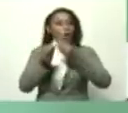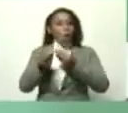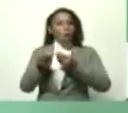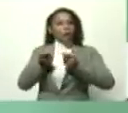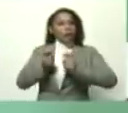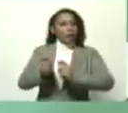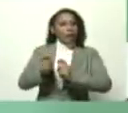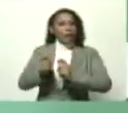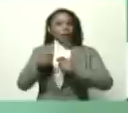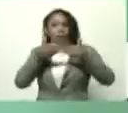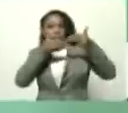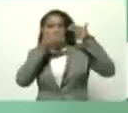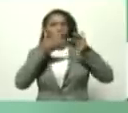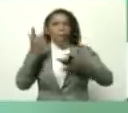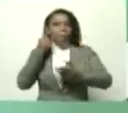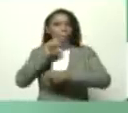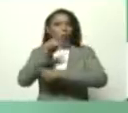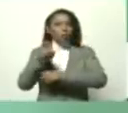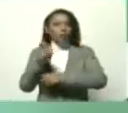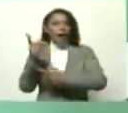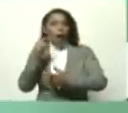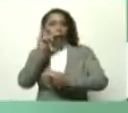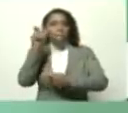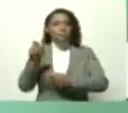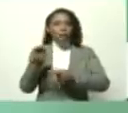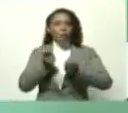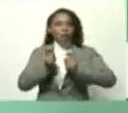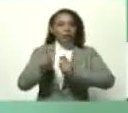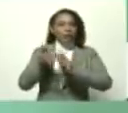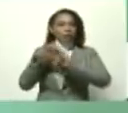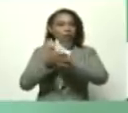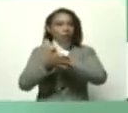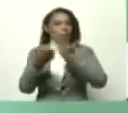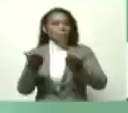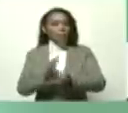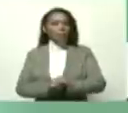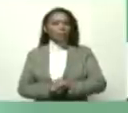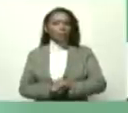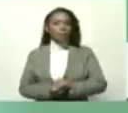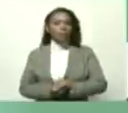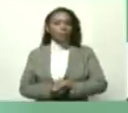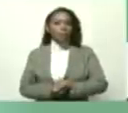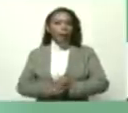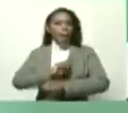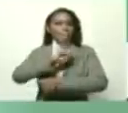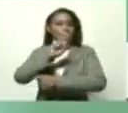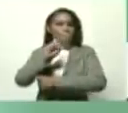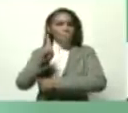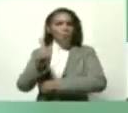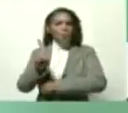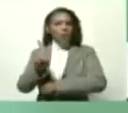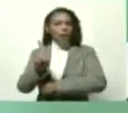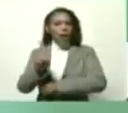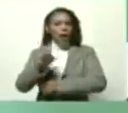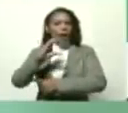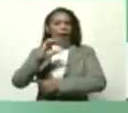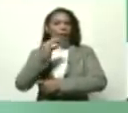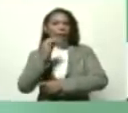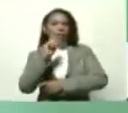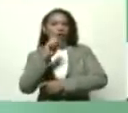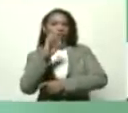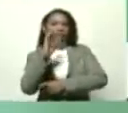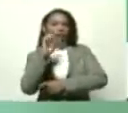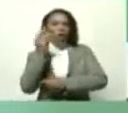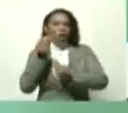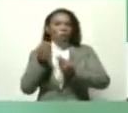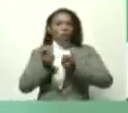Pregúntenle a Cliver Alcalá Cordones cómo lo están tratando. Pregúntele a Christopher Figuera cómo lo están